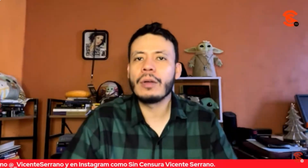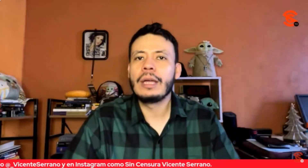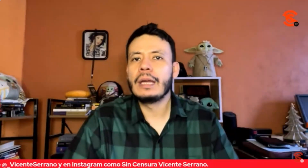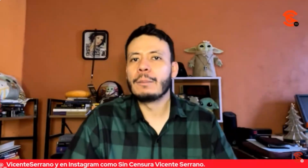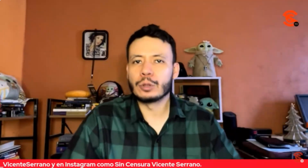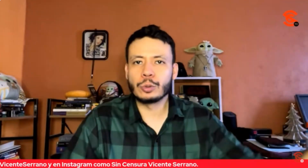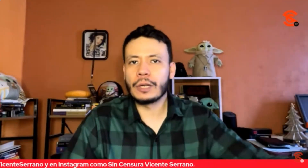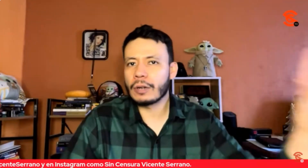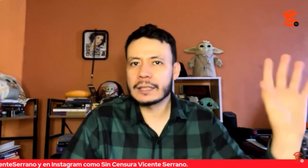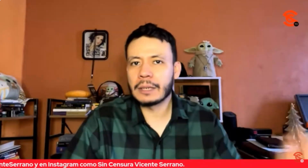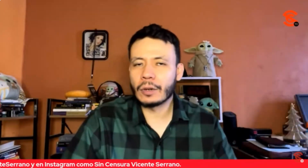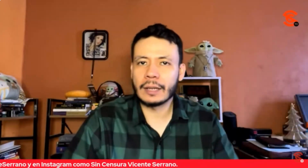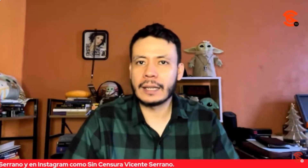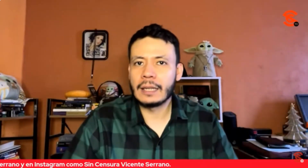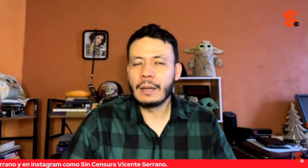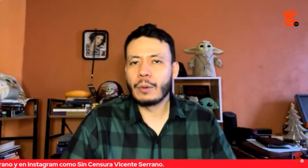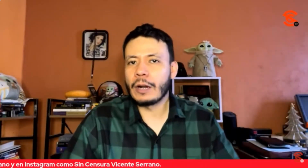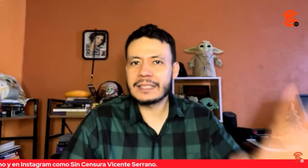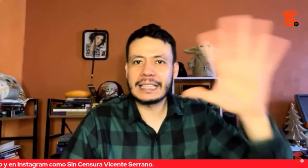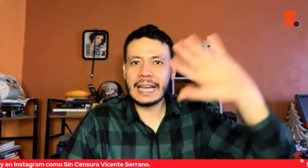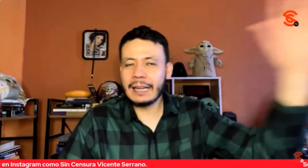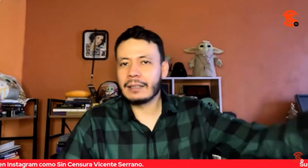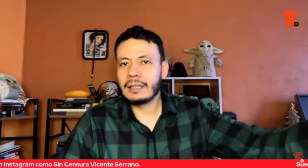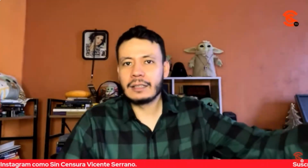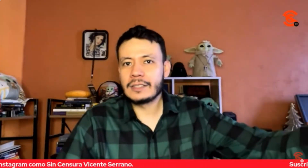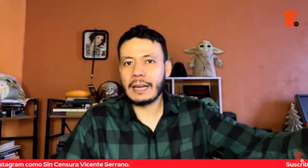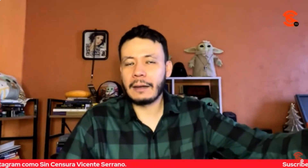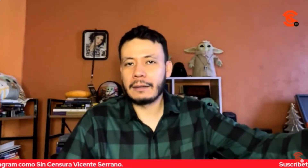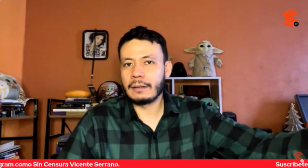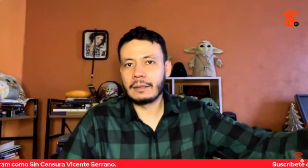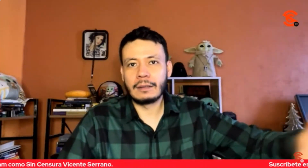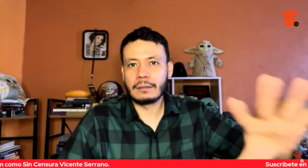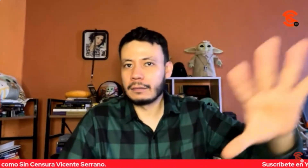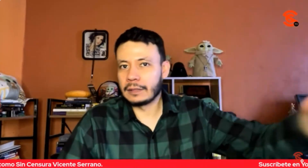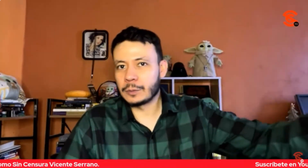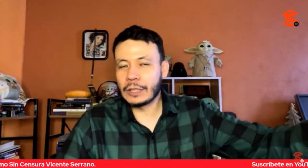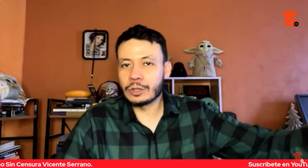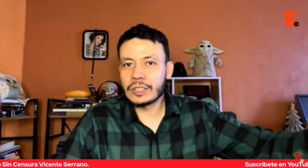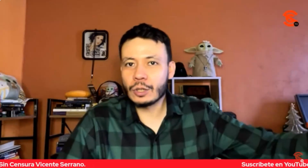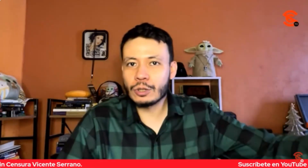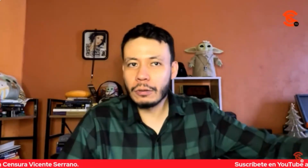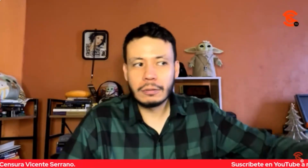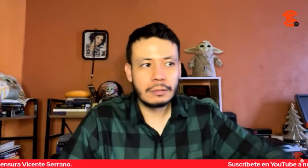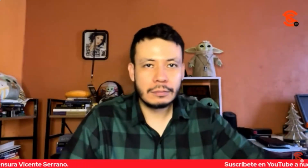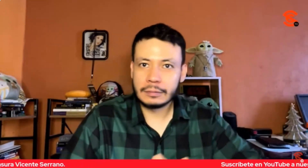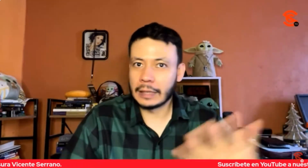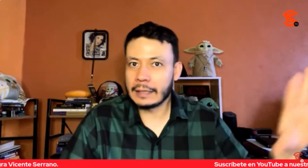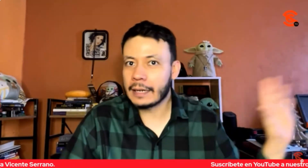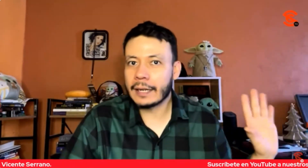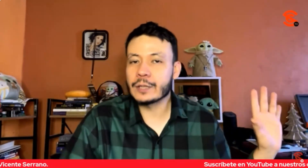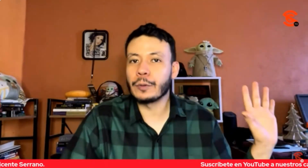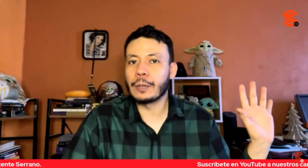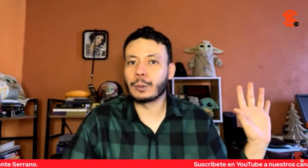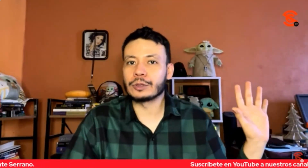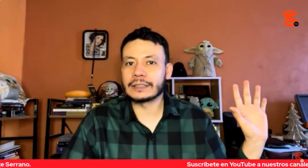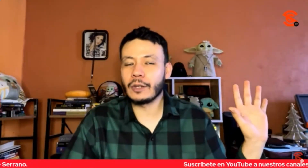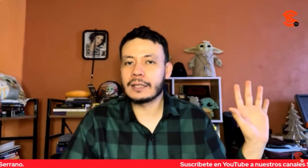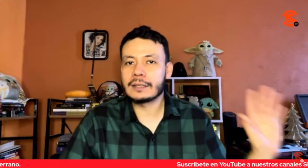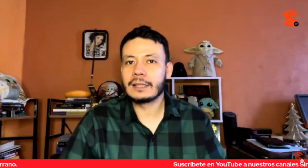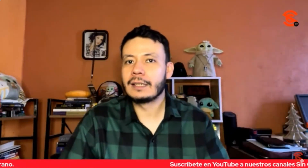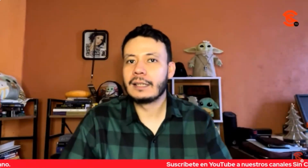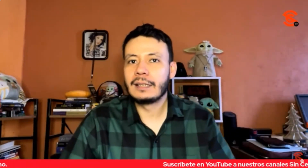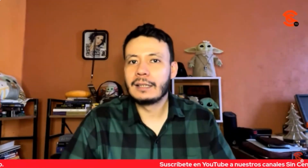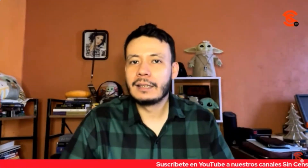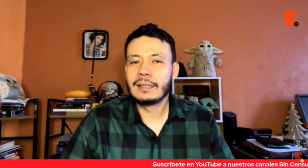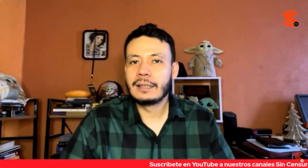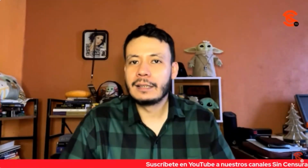edad su hijo, por su hijo que es menor de edad. Pero una vez que ya sea después de los 18, ya tendrá que responder por sus